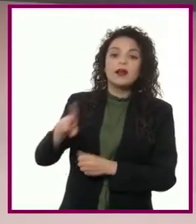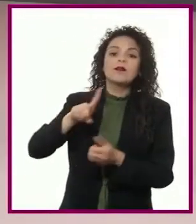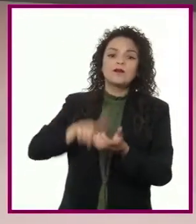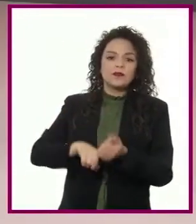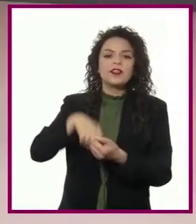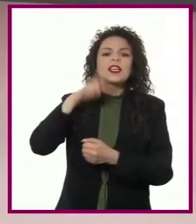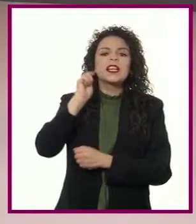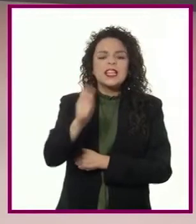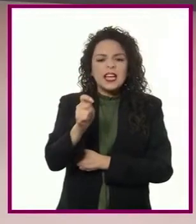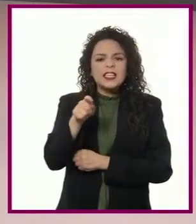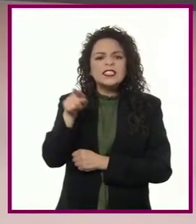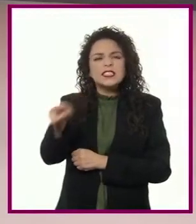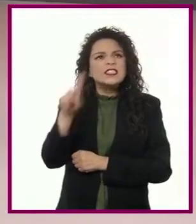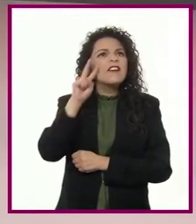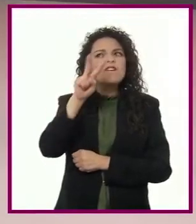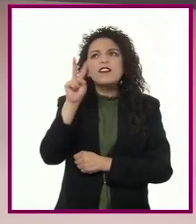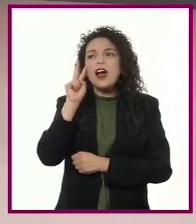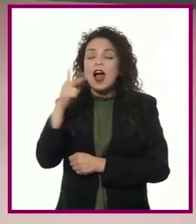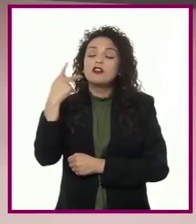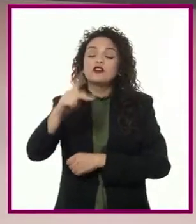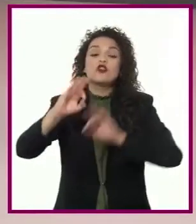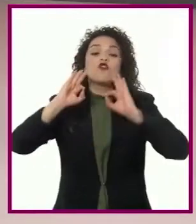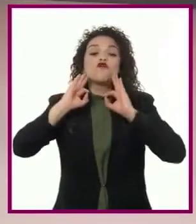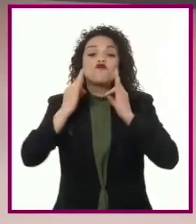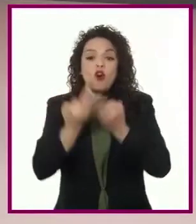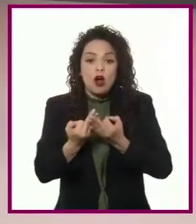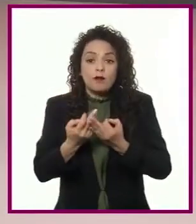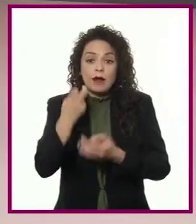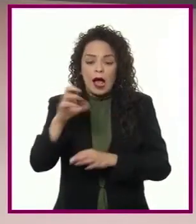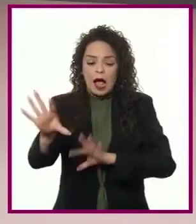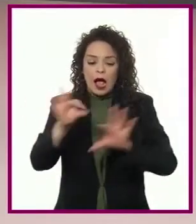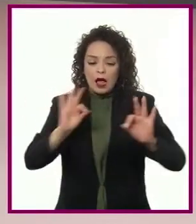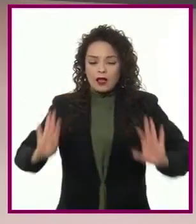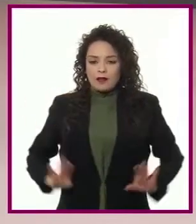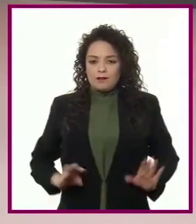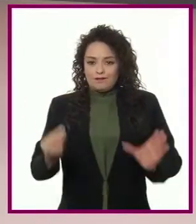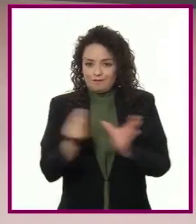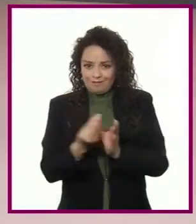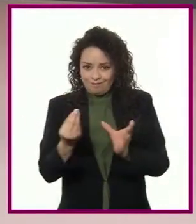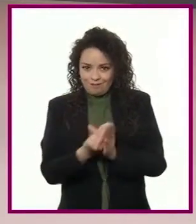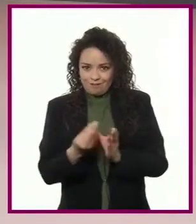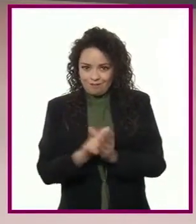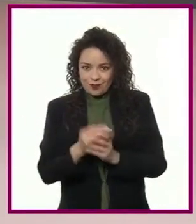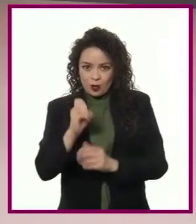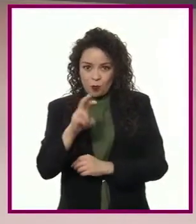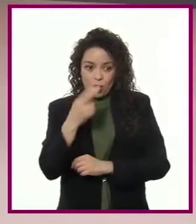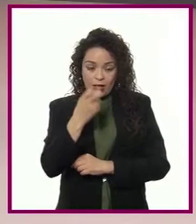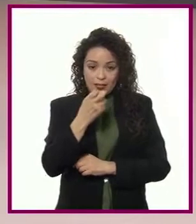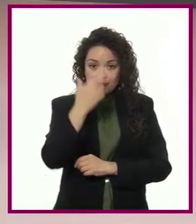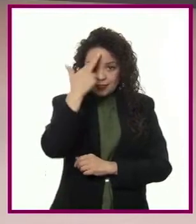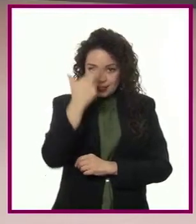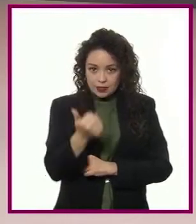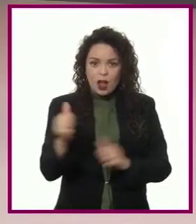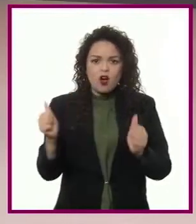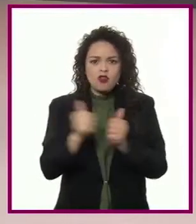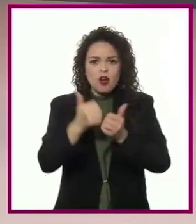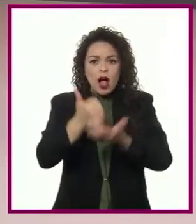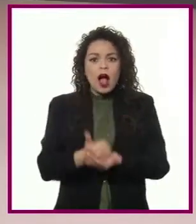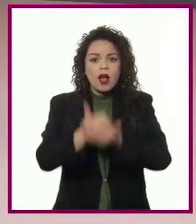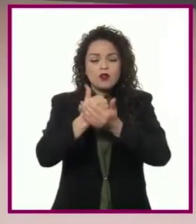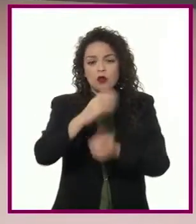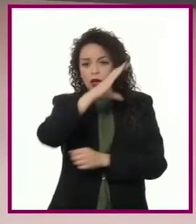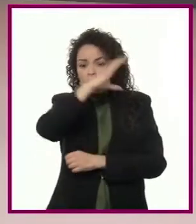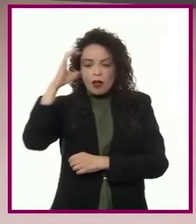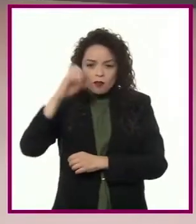en la forma en que éstas tienen. Su clasificación fue realizada a través de fotografías de galaxias,